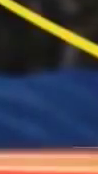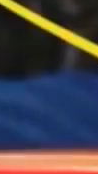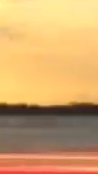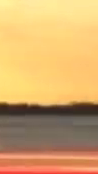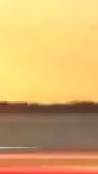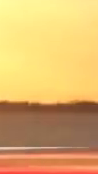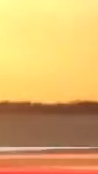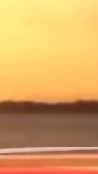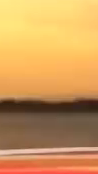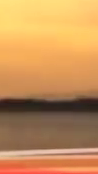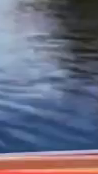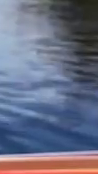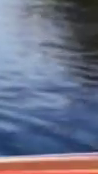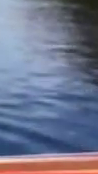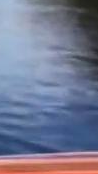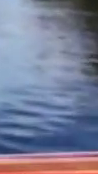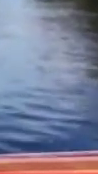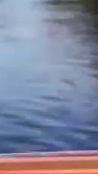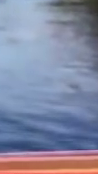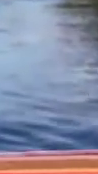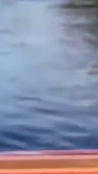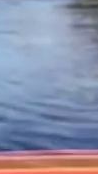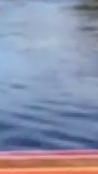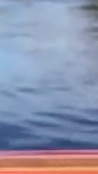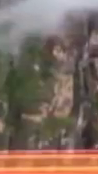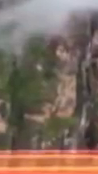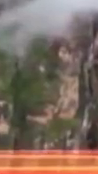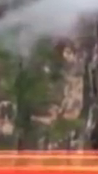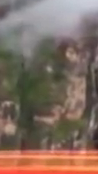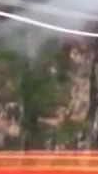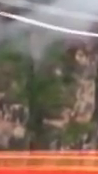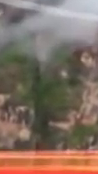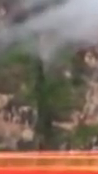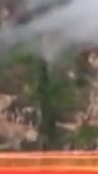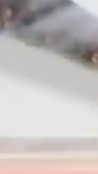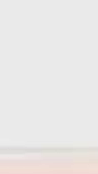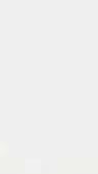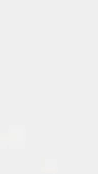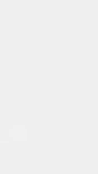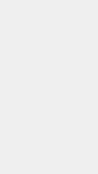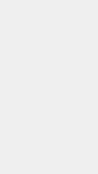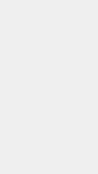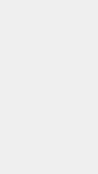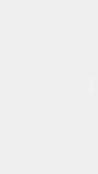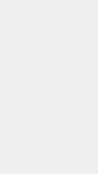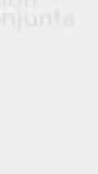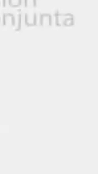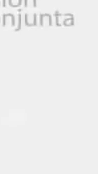Gracias por su atención. Sigamos haciendo patria.